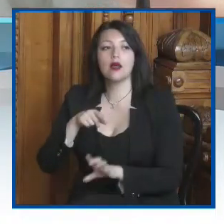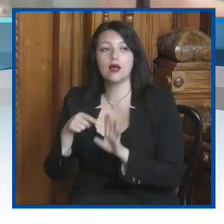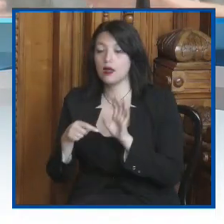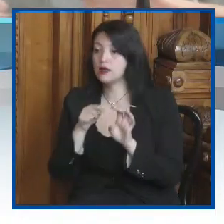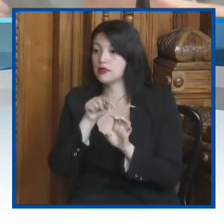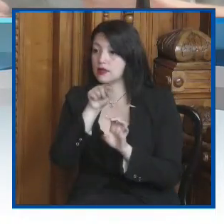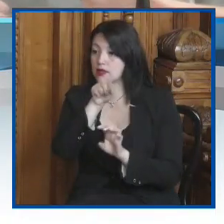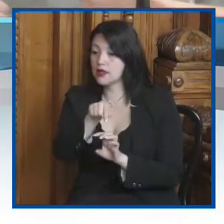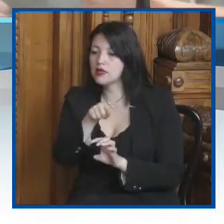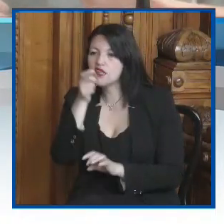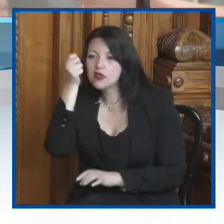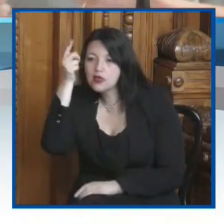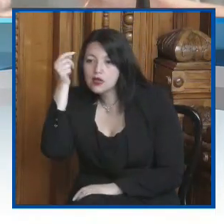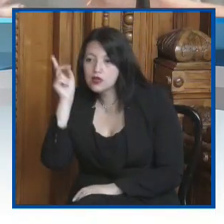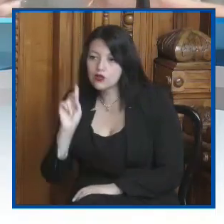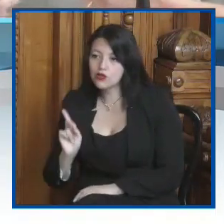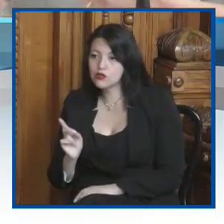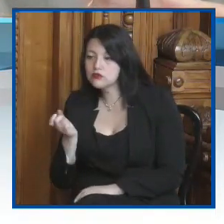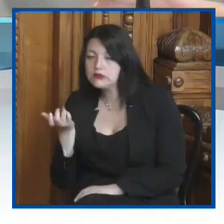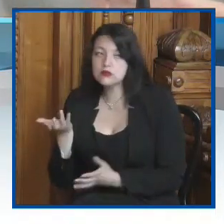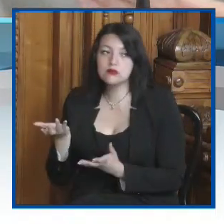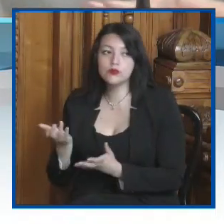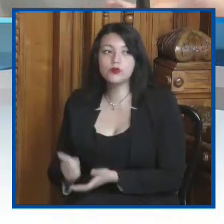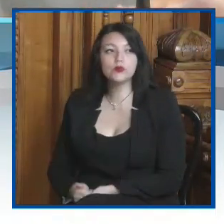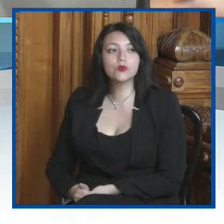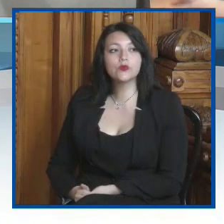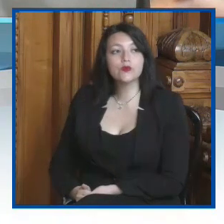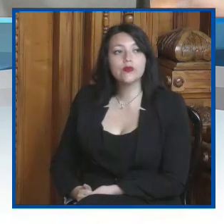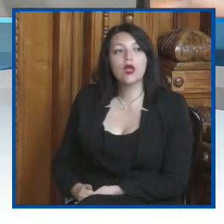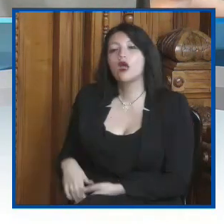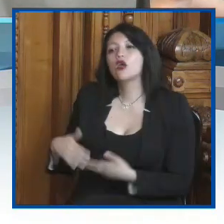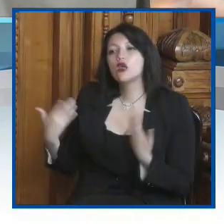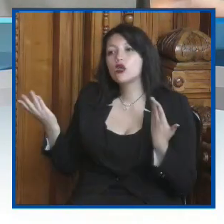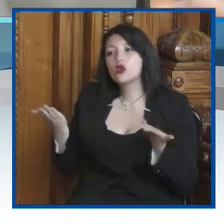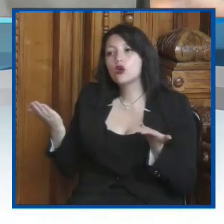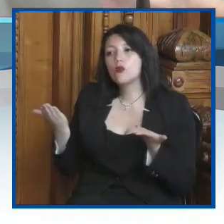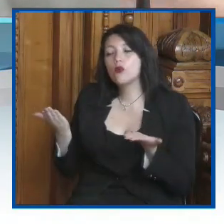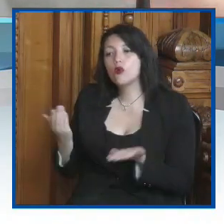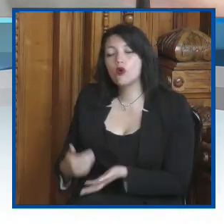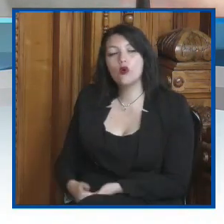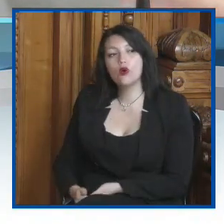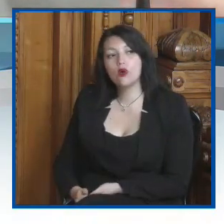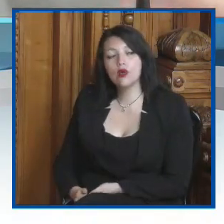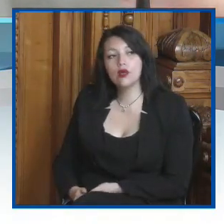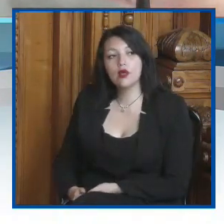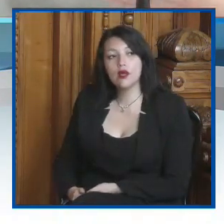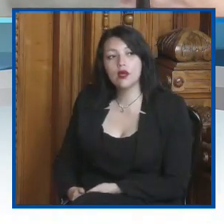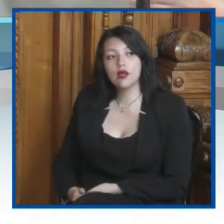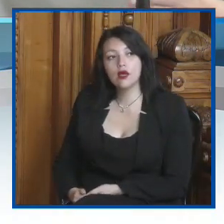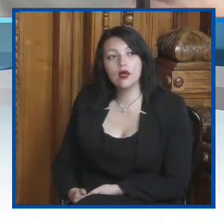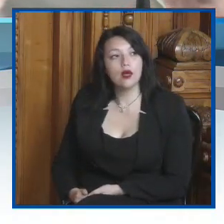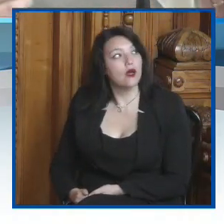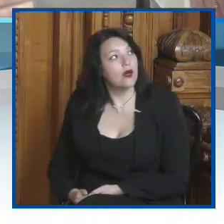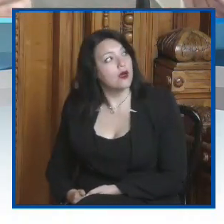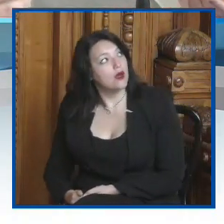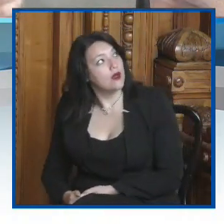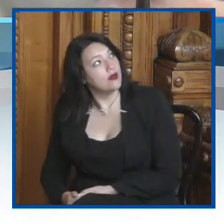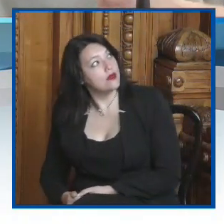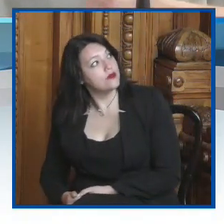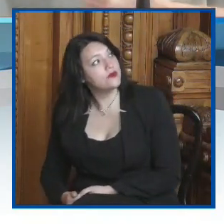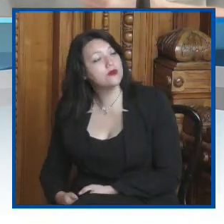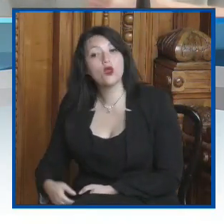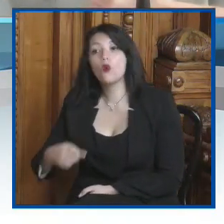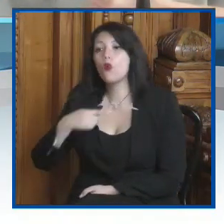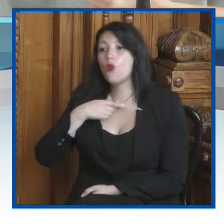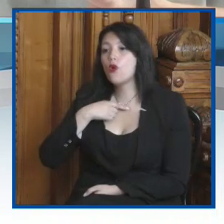está comprendiendo o no. ¿Y esto cómo lo chequeamos? Bueno, uno tiene que estar un poco despierto y ver los